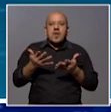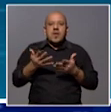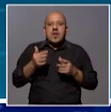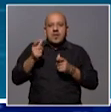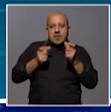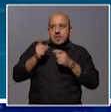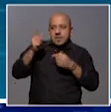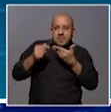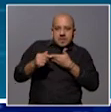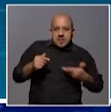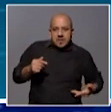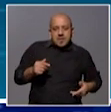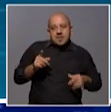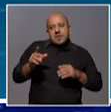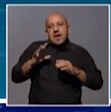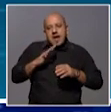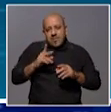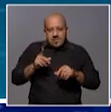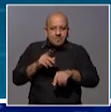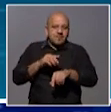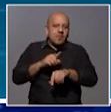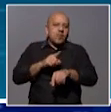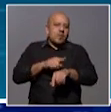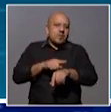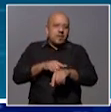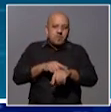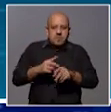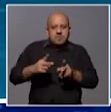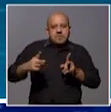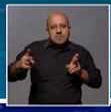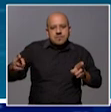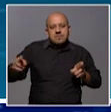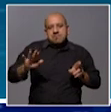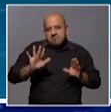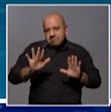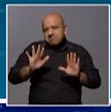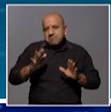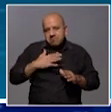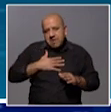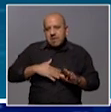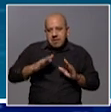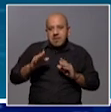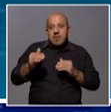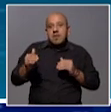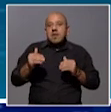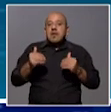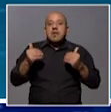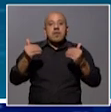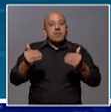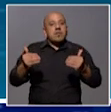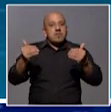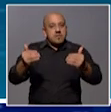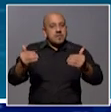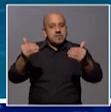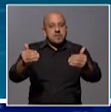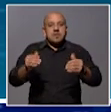y sus presidentes o presidentas tengan un periodo de desierto este feeling podríamos decir que después cuando la gestión avanza